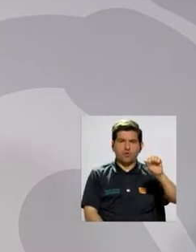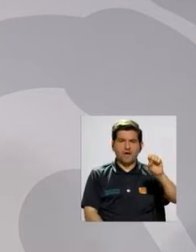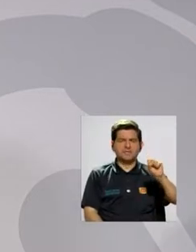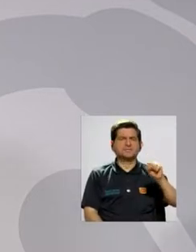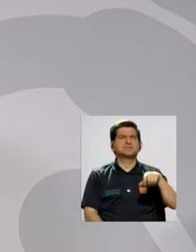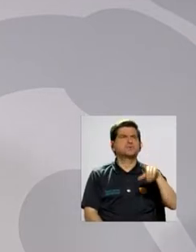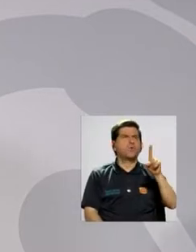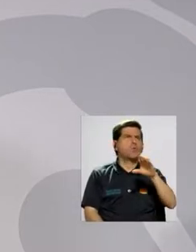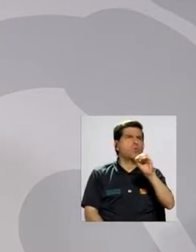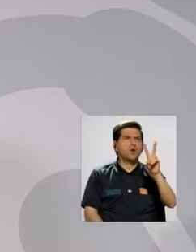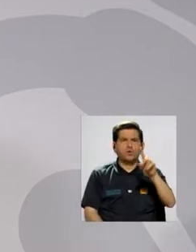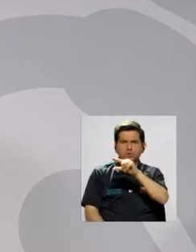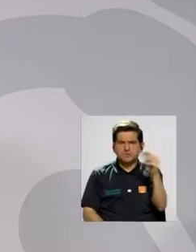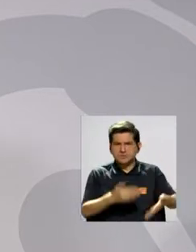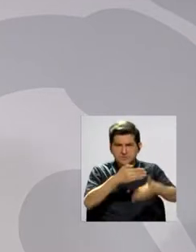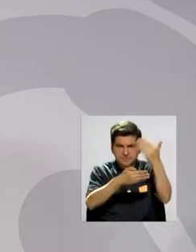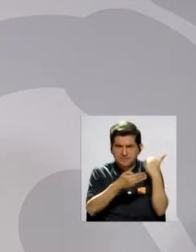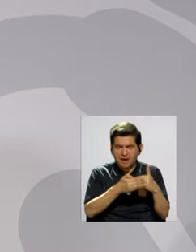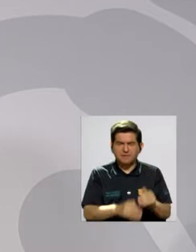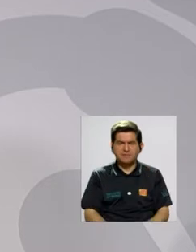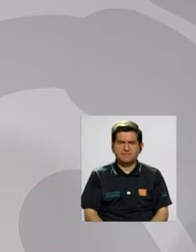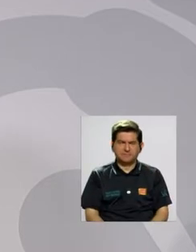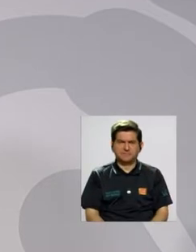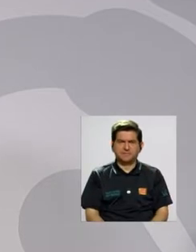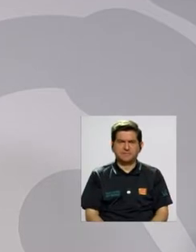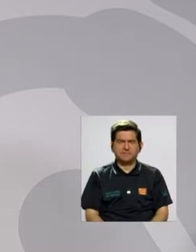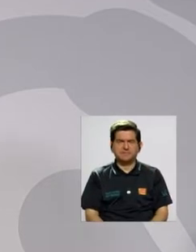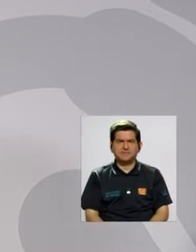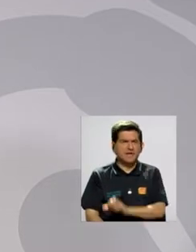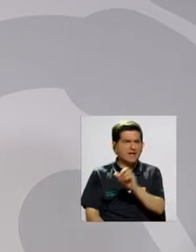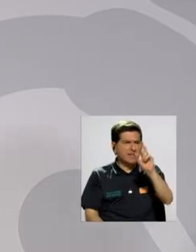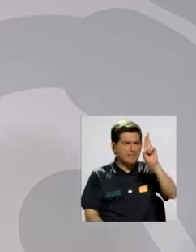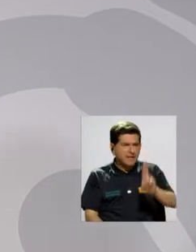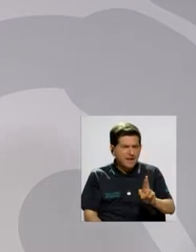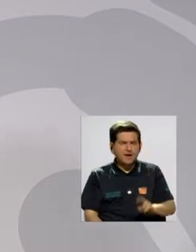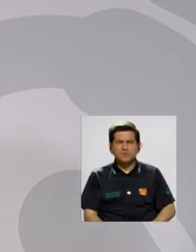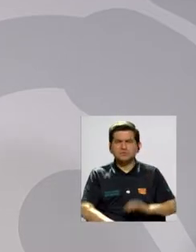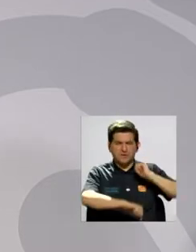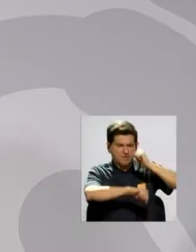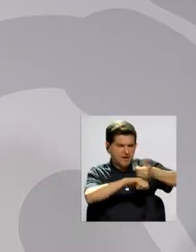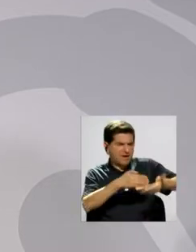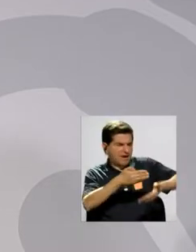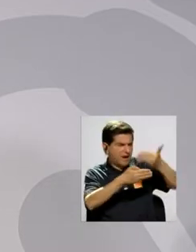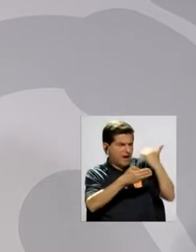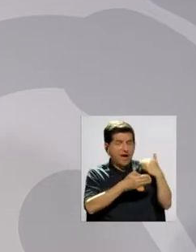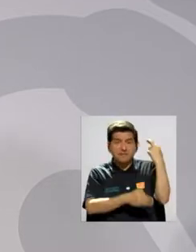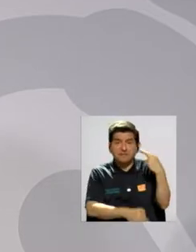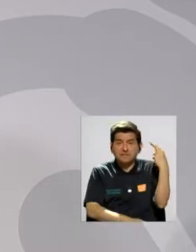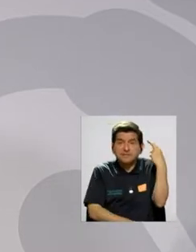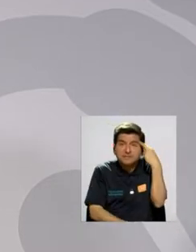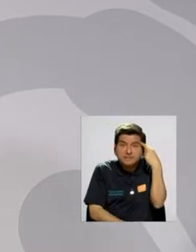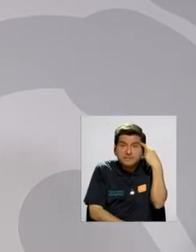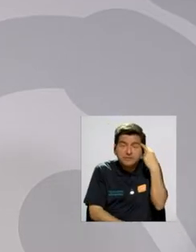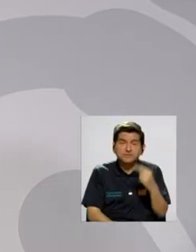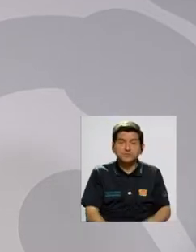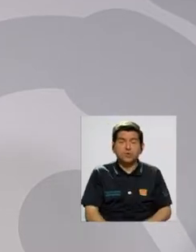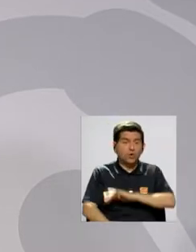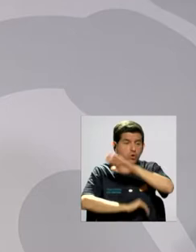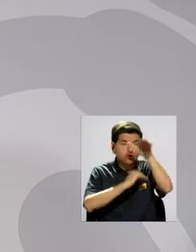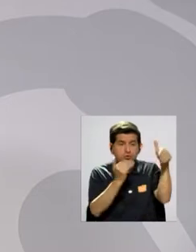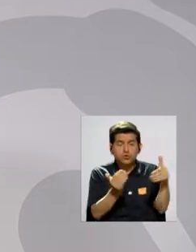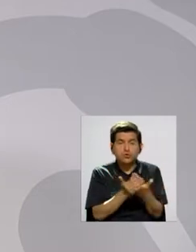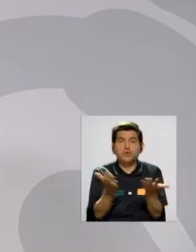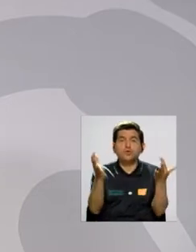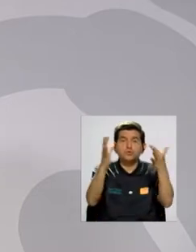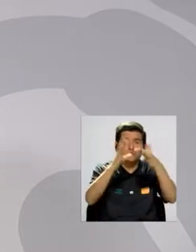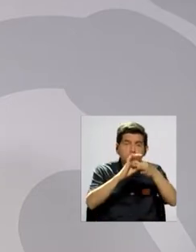semanas. Nos decía que mucha de la Costa Rica que se forjó en el pasado fue porque casualmente todos estábamos